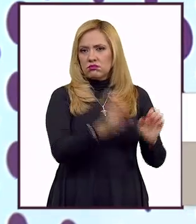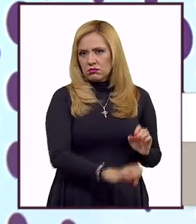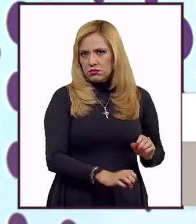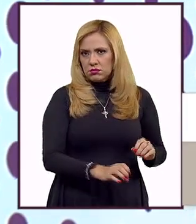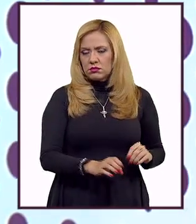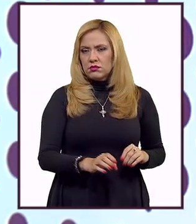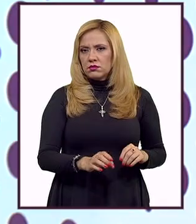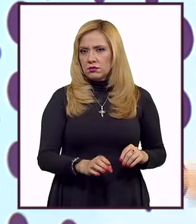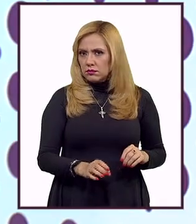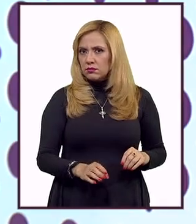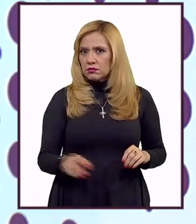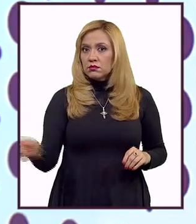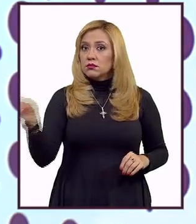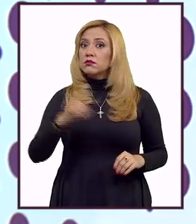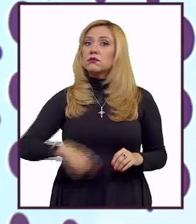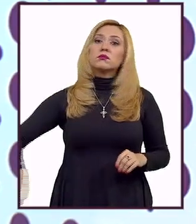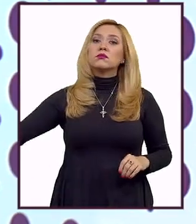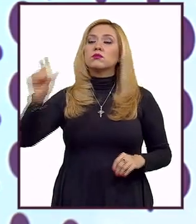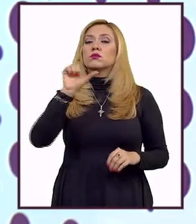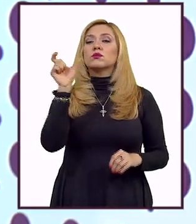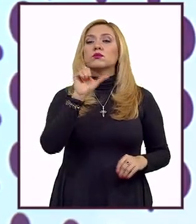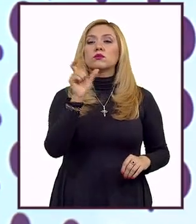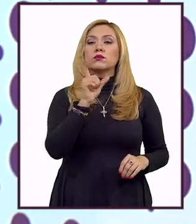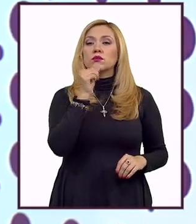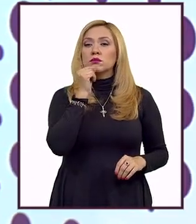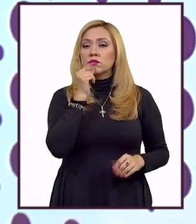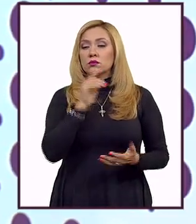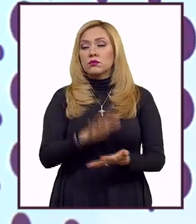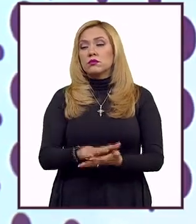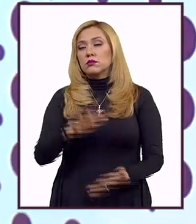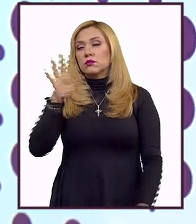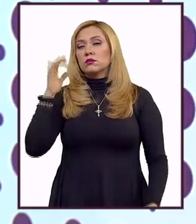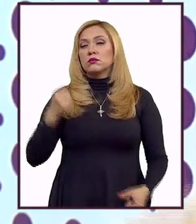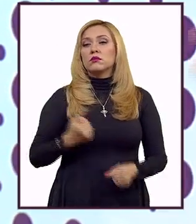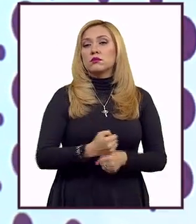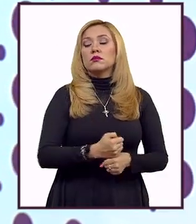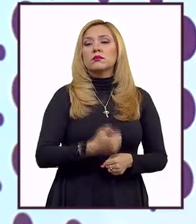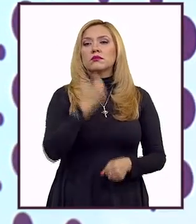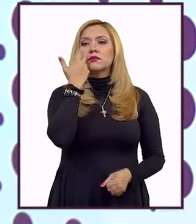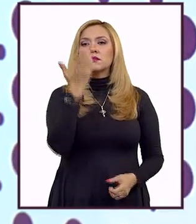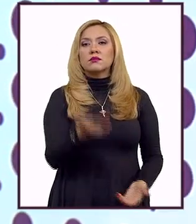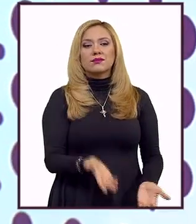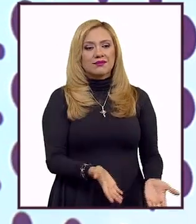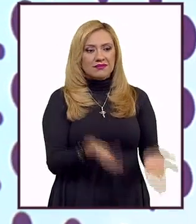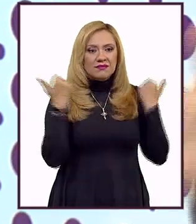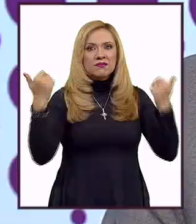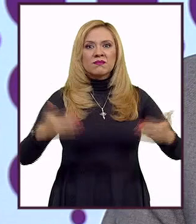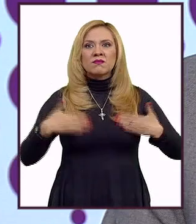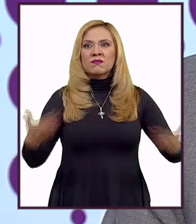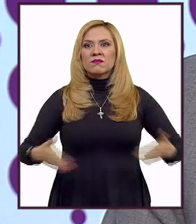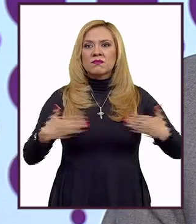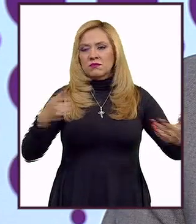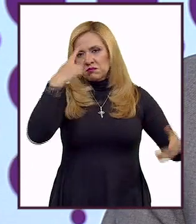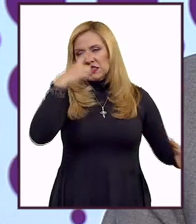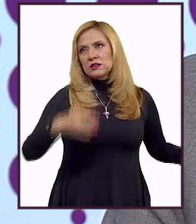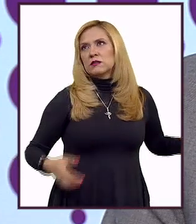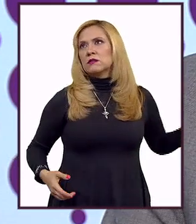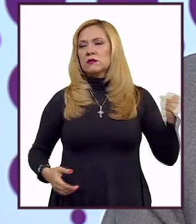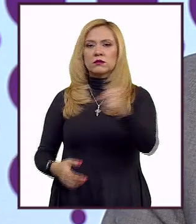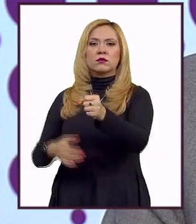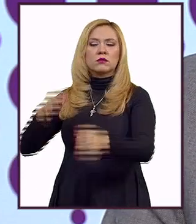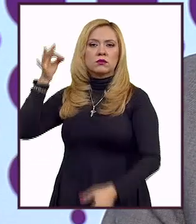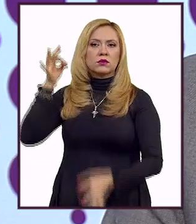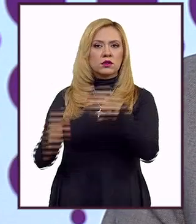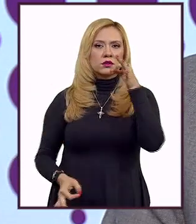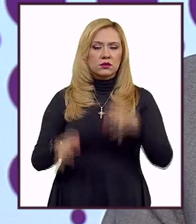incentivo principal de las autoridades al momento de torturar, al menos en la mayoría de los casos, es obtener evidencia en su contra para llevarla a juicio.